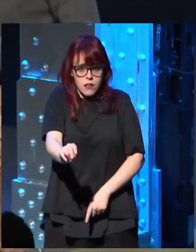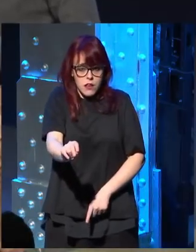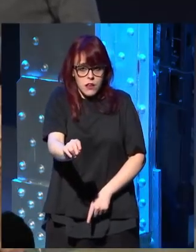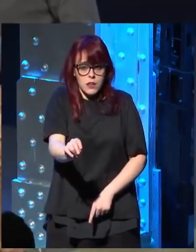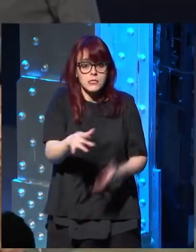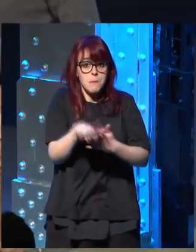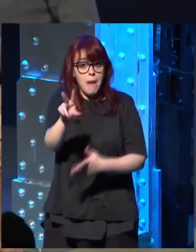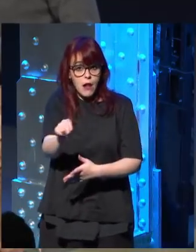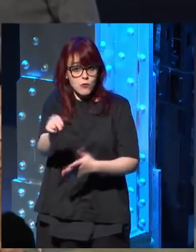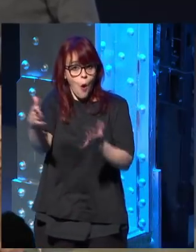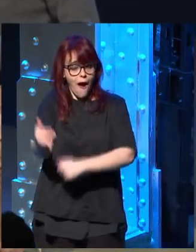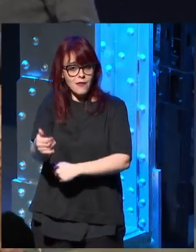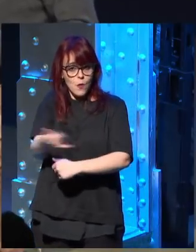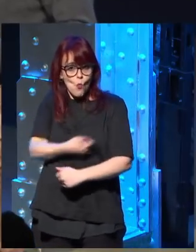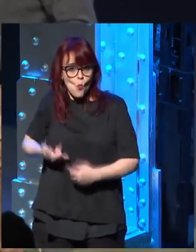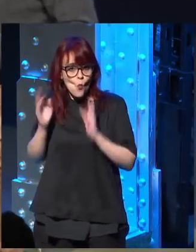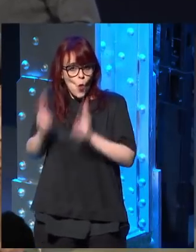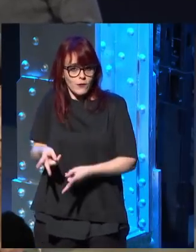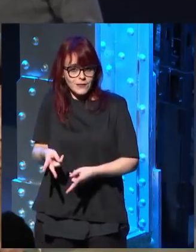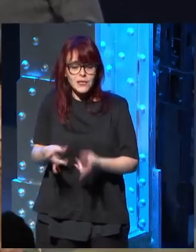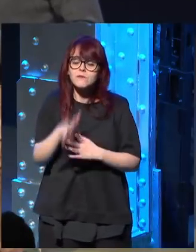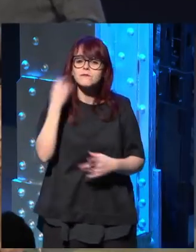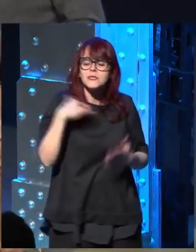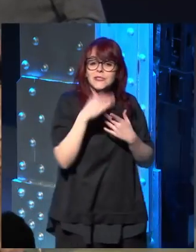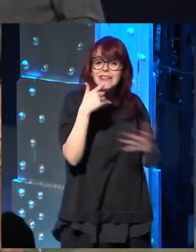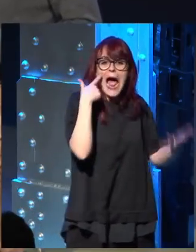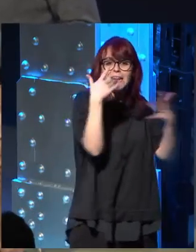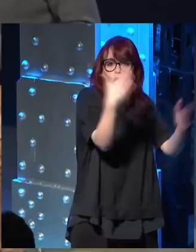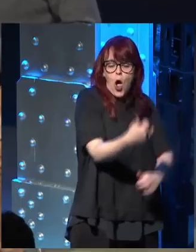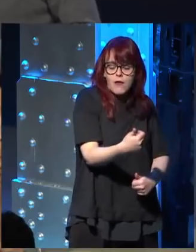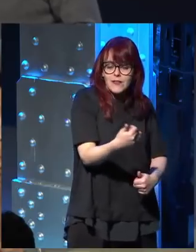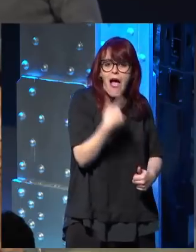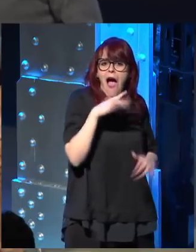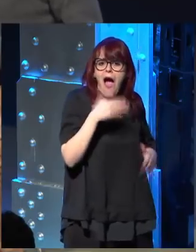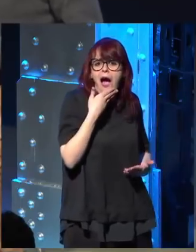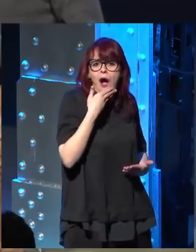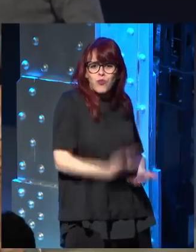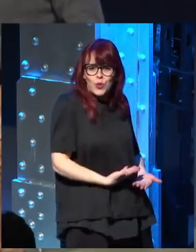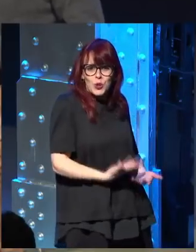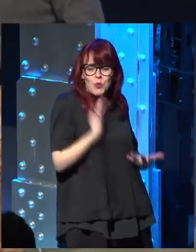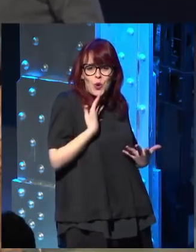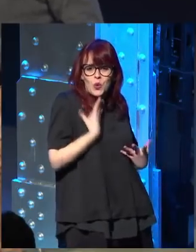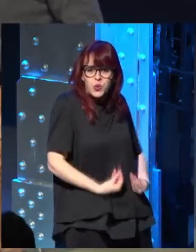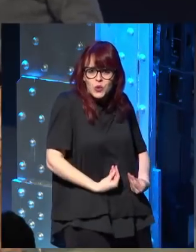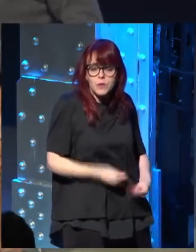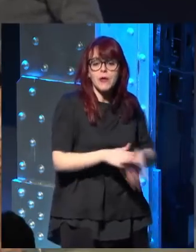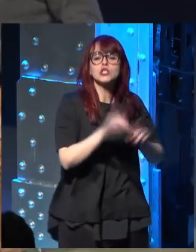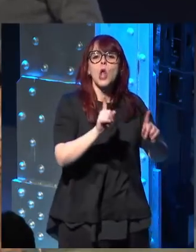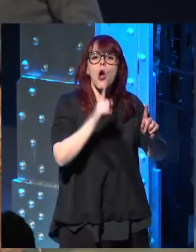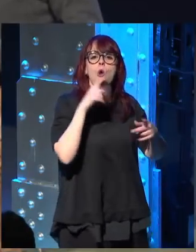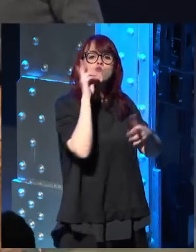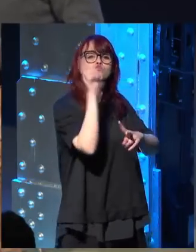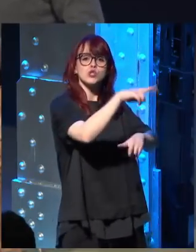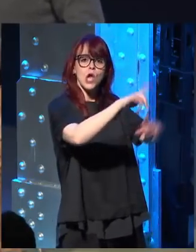Sin pan te mueres de hambre, sin arte te mueres de hastío. Y cuando él dice arte se refiere a muchas cosas, no solo los cuadros que están en los museos.